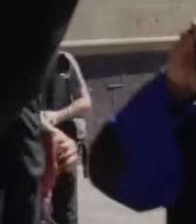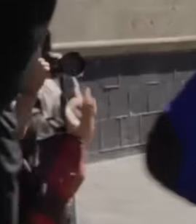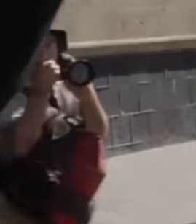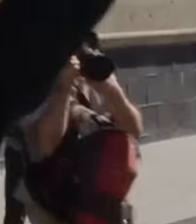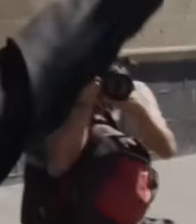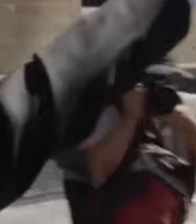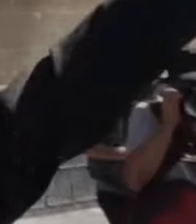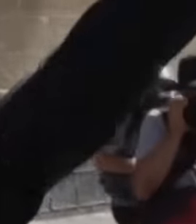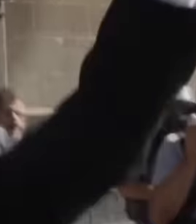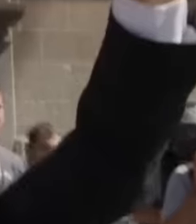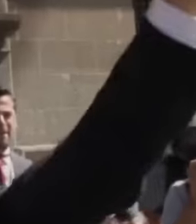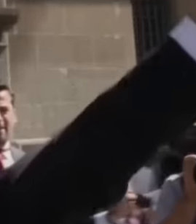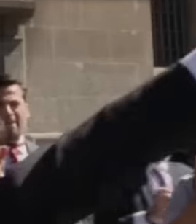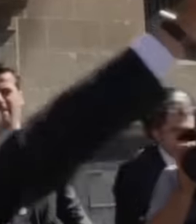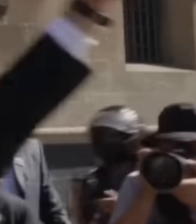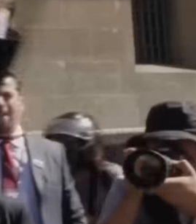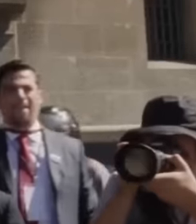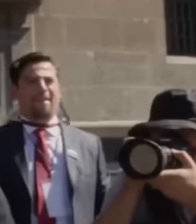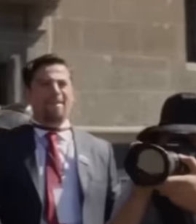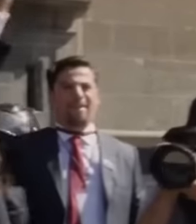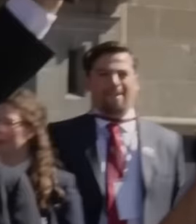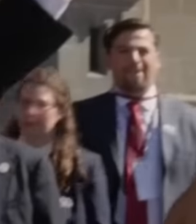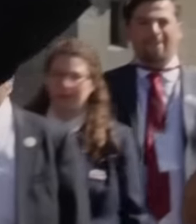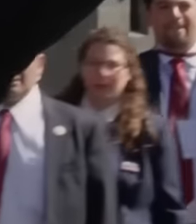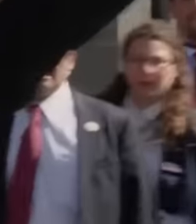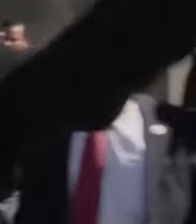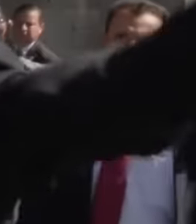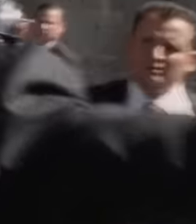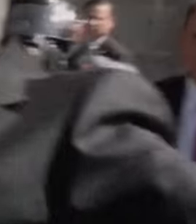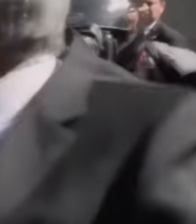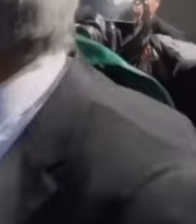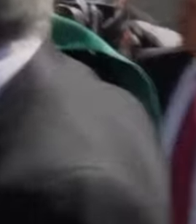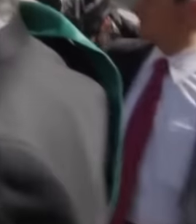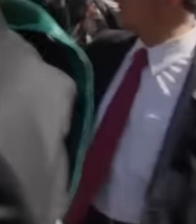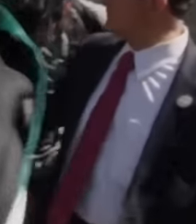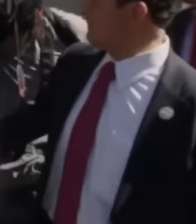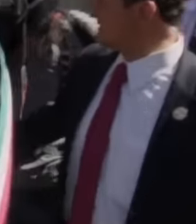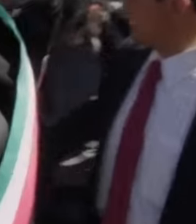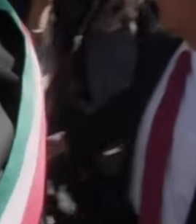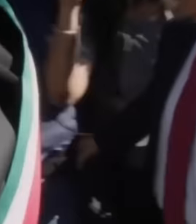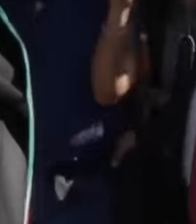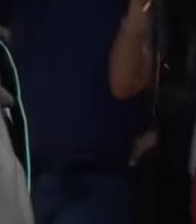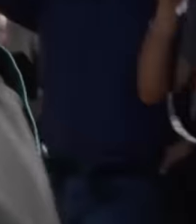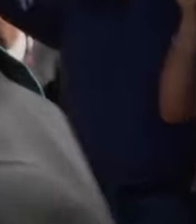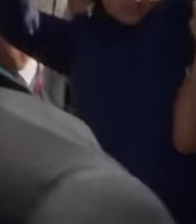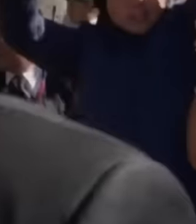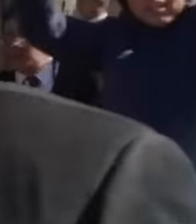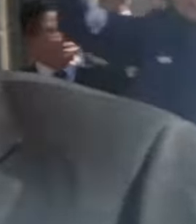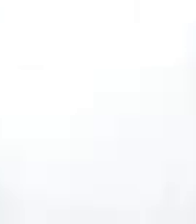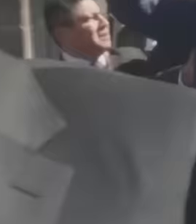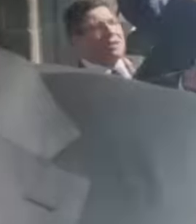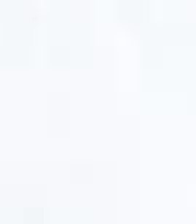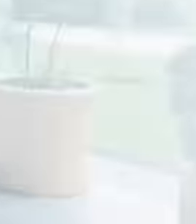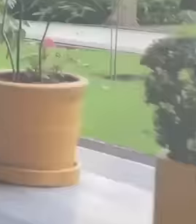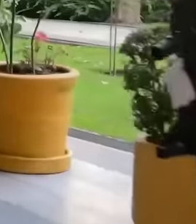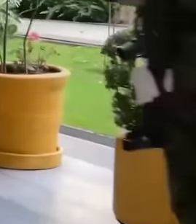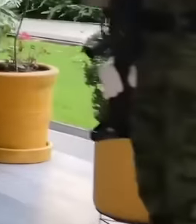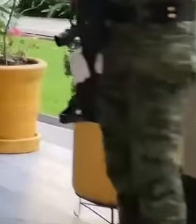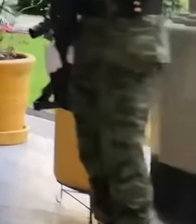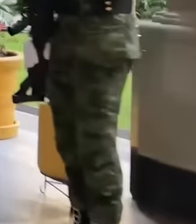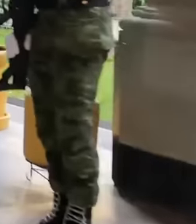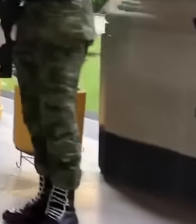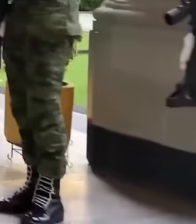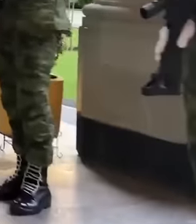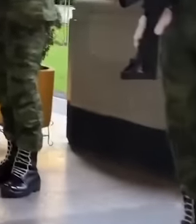presidente de la República. Y de igual forma, por la aprobación de las nuevas reformas que serán de gran beneficio